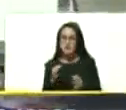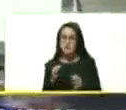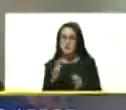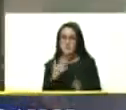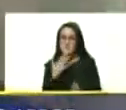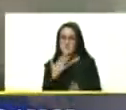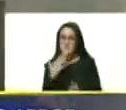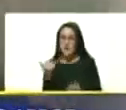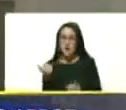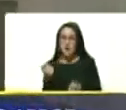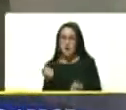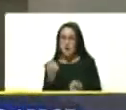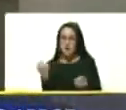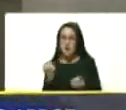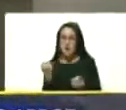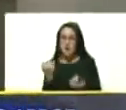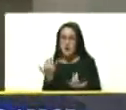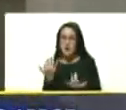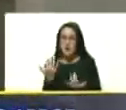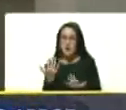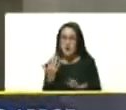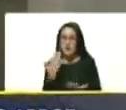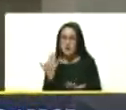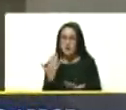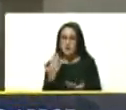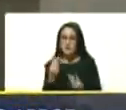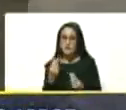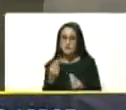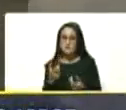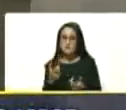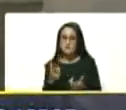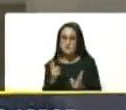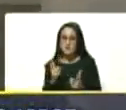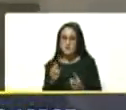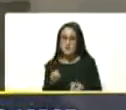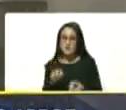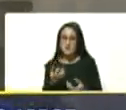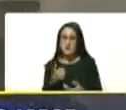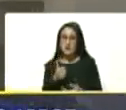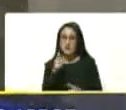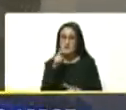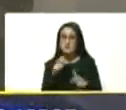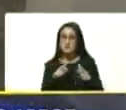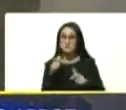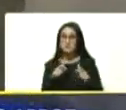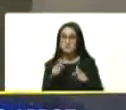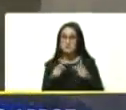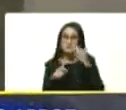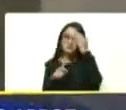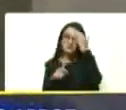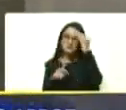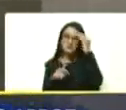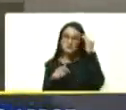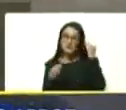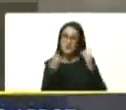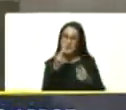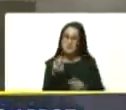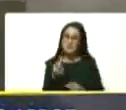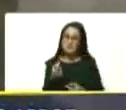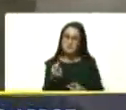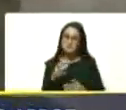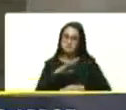mejor calidad que nos hacen competitivos en el mercado y nos permite garantizar que cada persona que consume nuestro producto